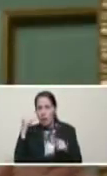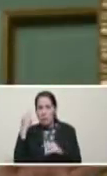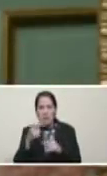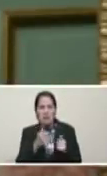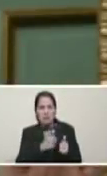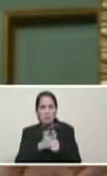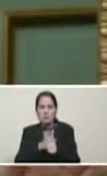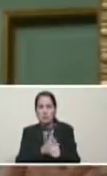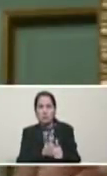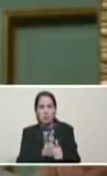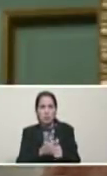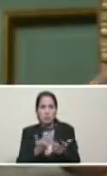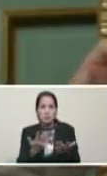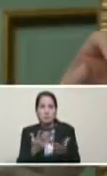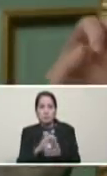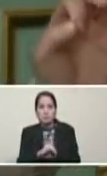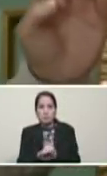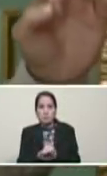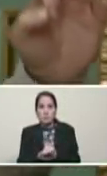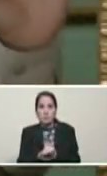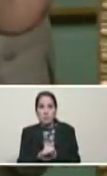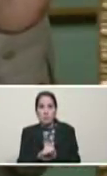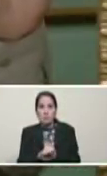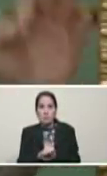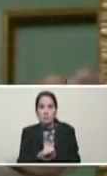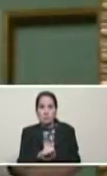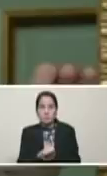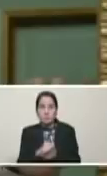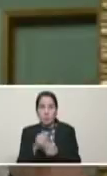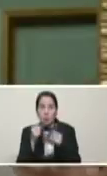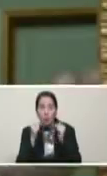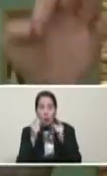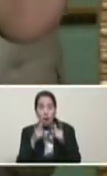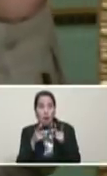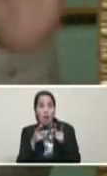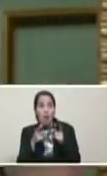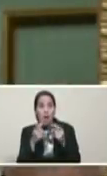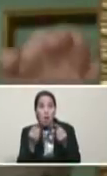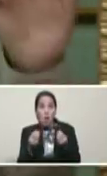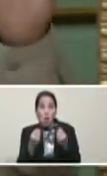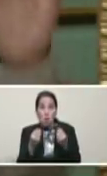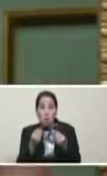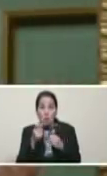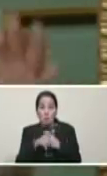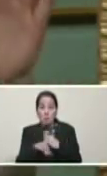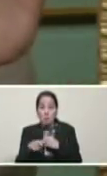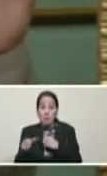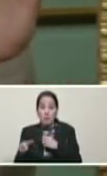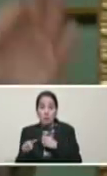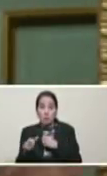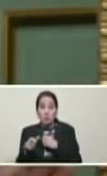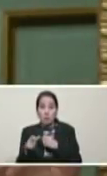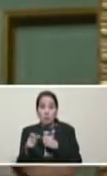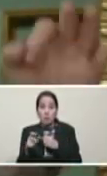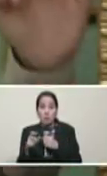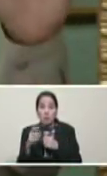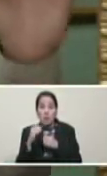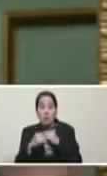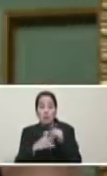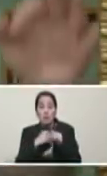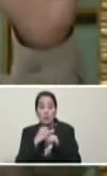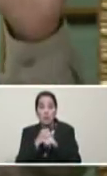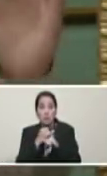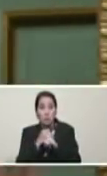persecuciones por el imperialismo pero es impresionante la cantidad de personas de capital internacional